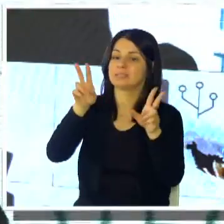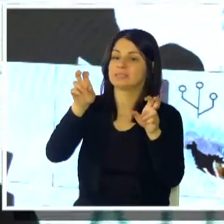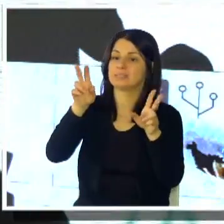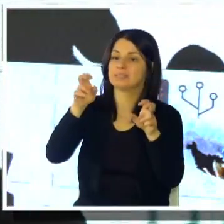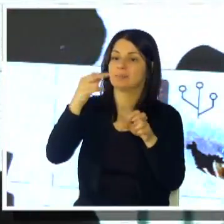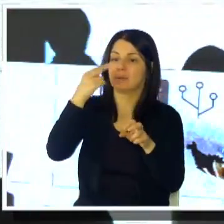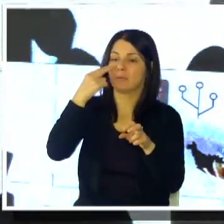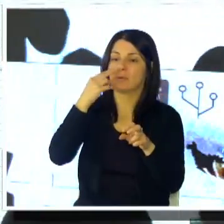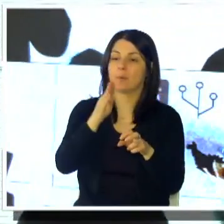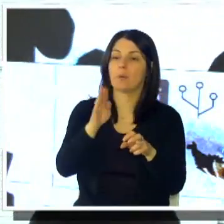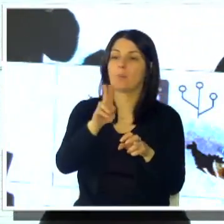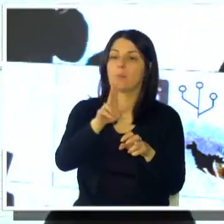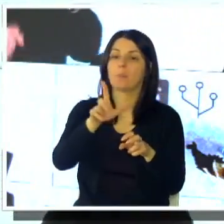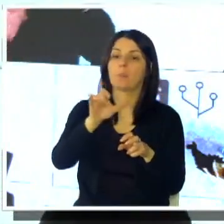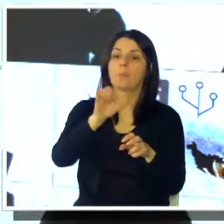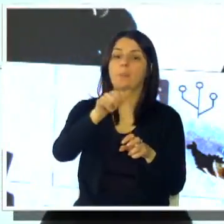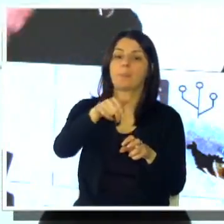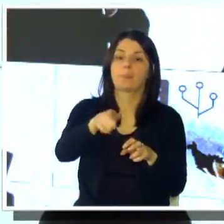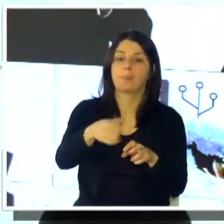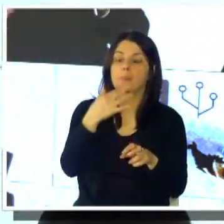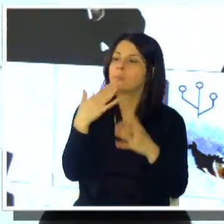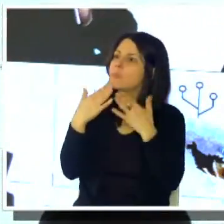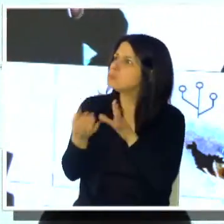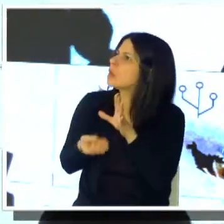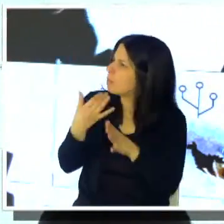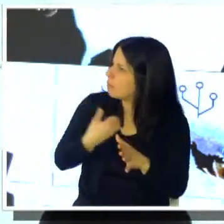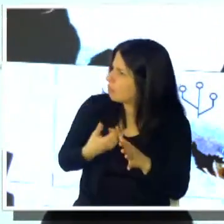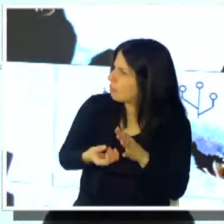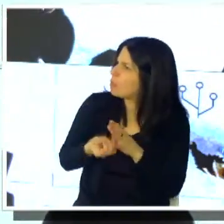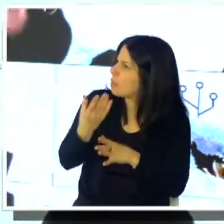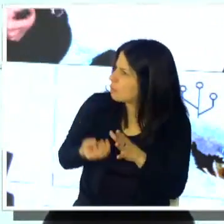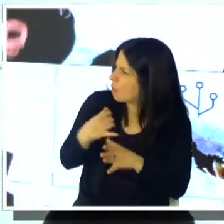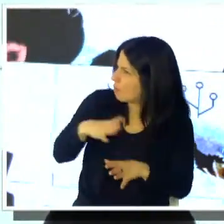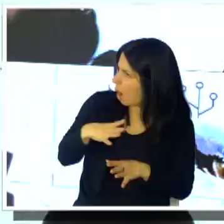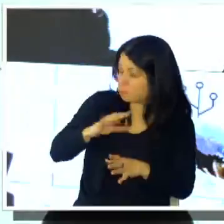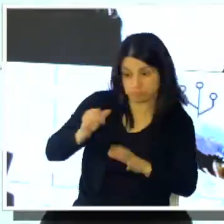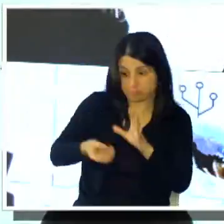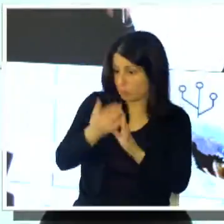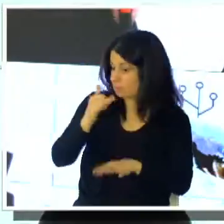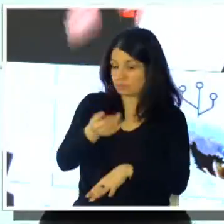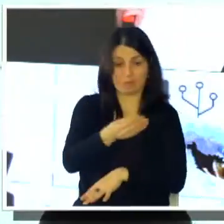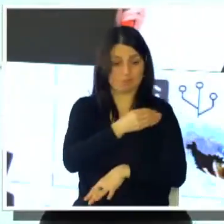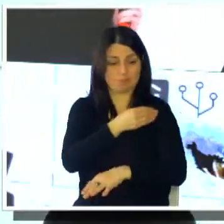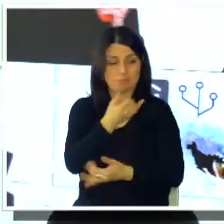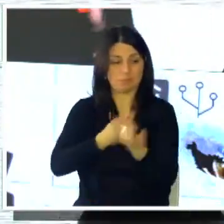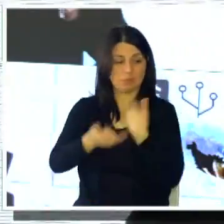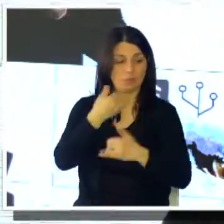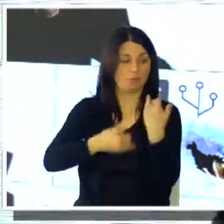del pooling, ¿no? O sea, estar preguntando, che, hay algo nuevo, hay algo nuevo, hay algo nuevo. No, cuando hay algo nuevo me informan a mí.